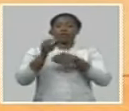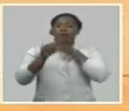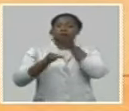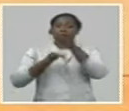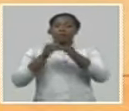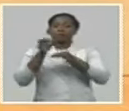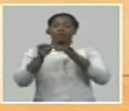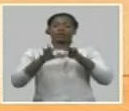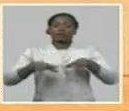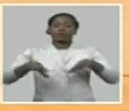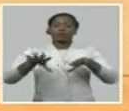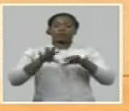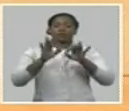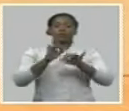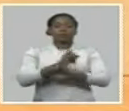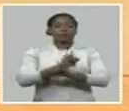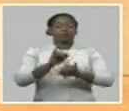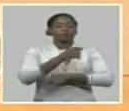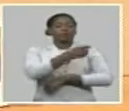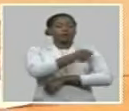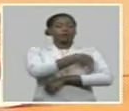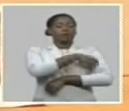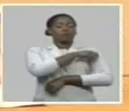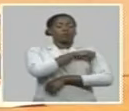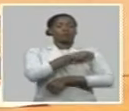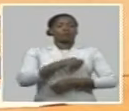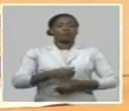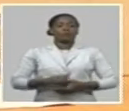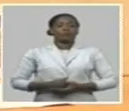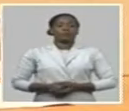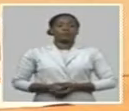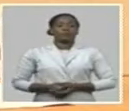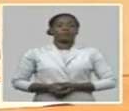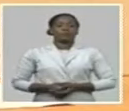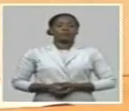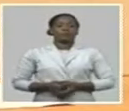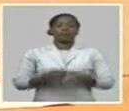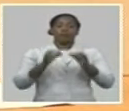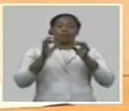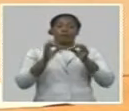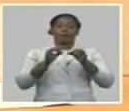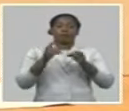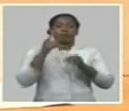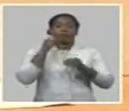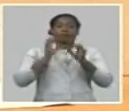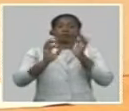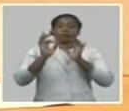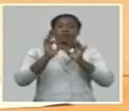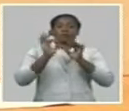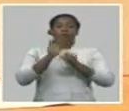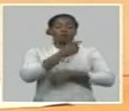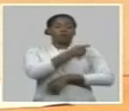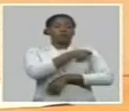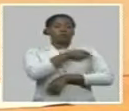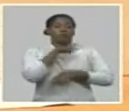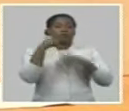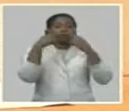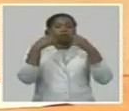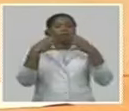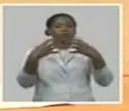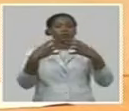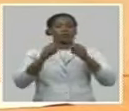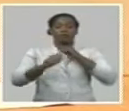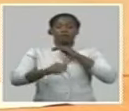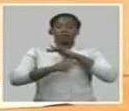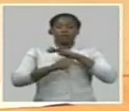correctamente y hacer llegar a todos a todos nuestros pueblos en materia de protección a la población que pienso que es muy importante el presidente y